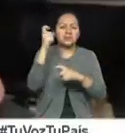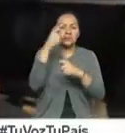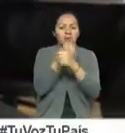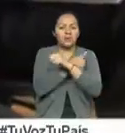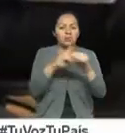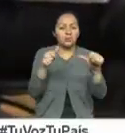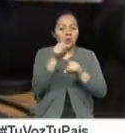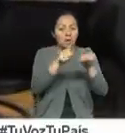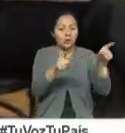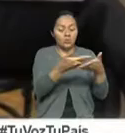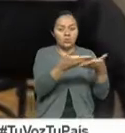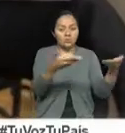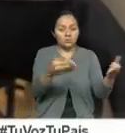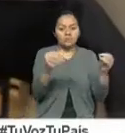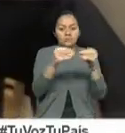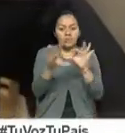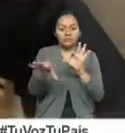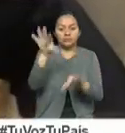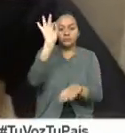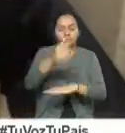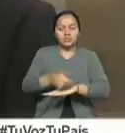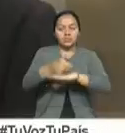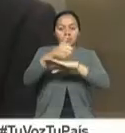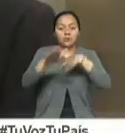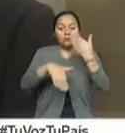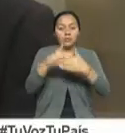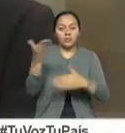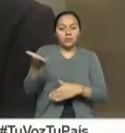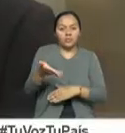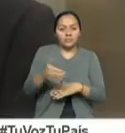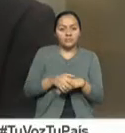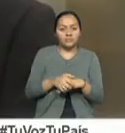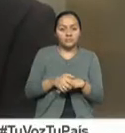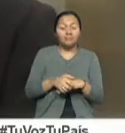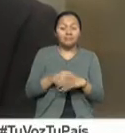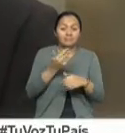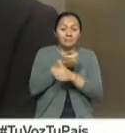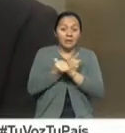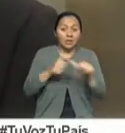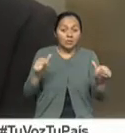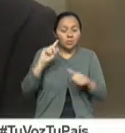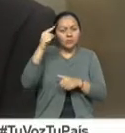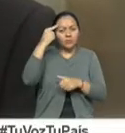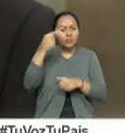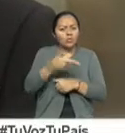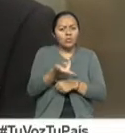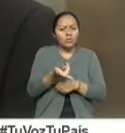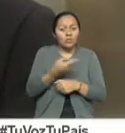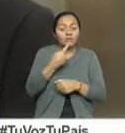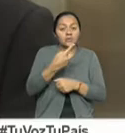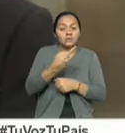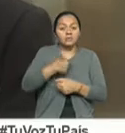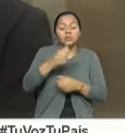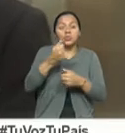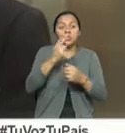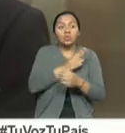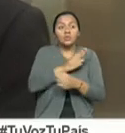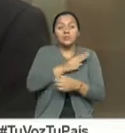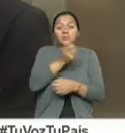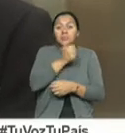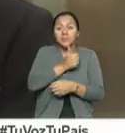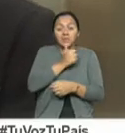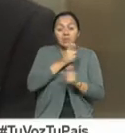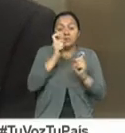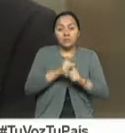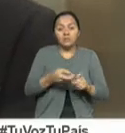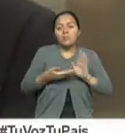algunos campos, como la elección de autoridades y docentes. Autonomía gubernativa, que es la más importante, ¿no? Es decir, las elecciones, las universidades privadas no pueden tener un